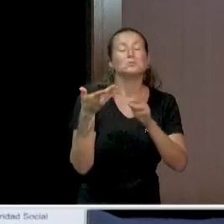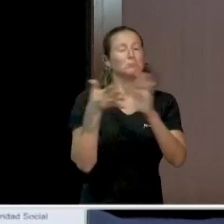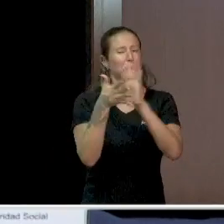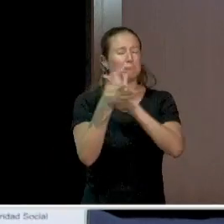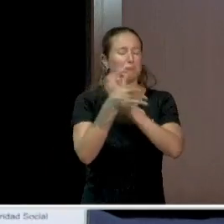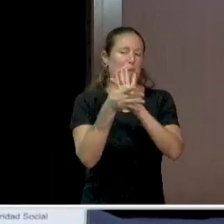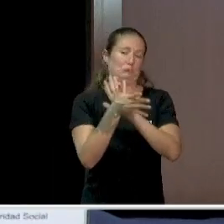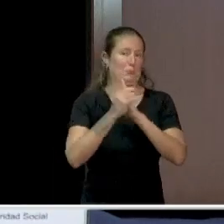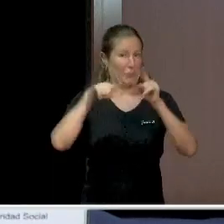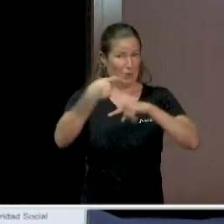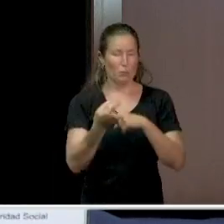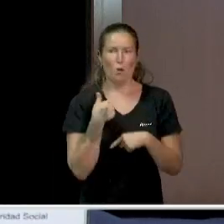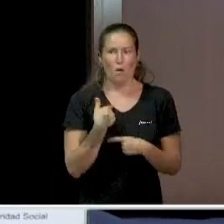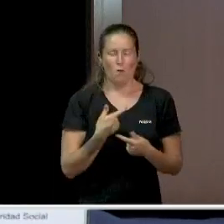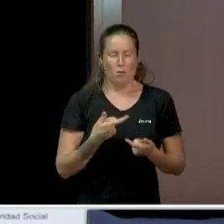supuesto